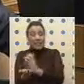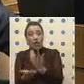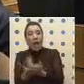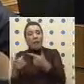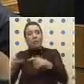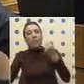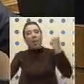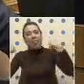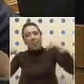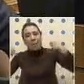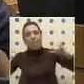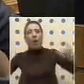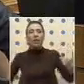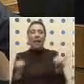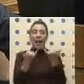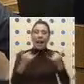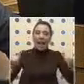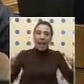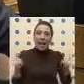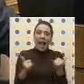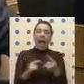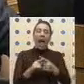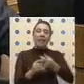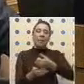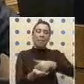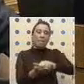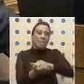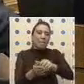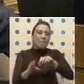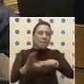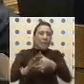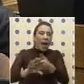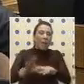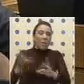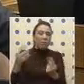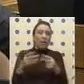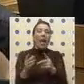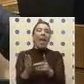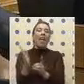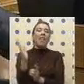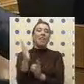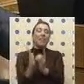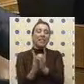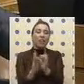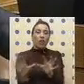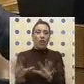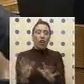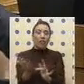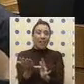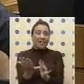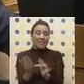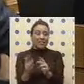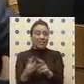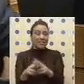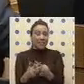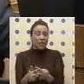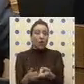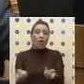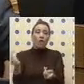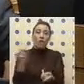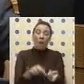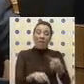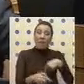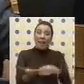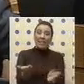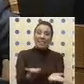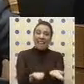para el deporte, para recrear, para generar manualidades, desarrollo de elementos técnicos, para que volvamos a hacer de nuestros